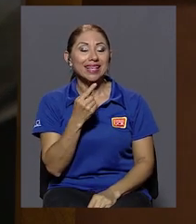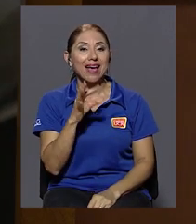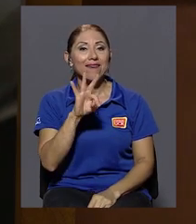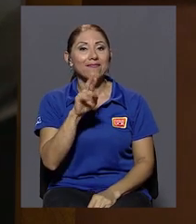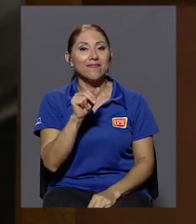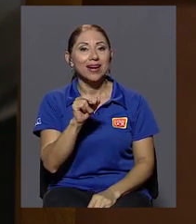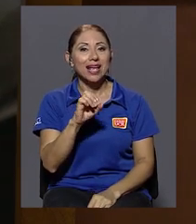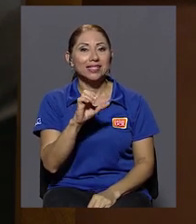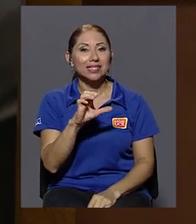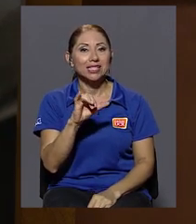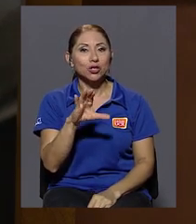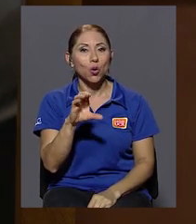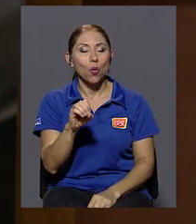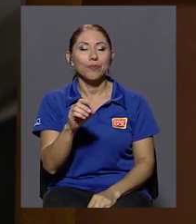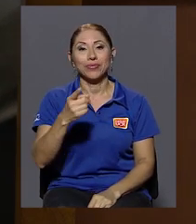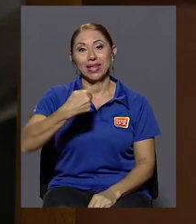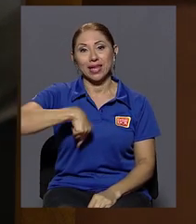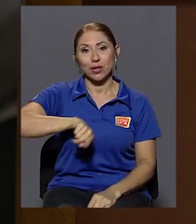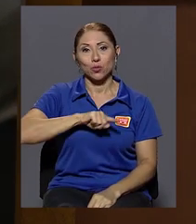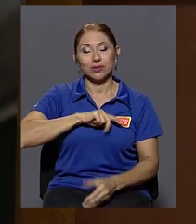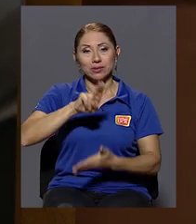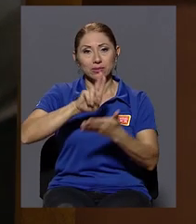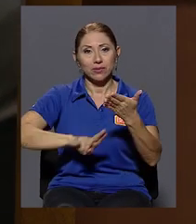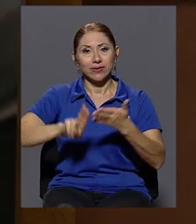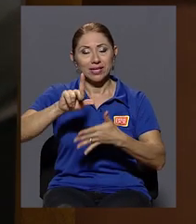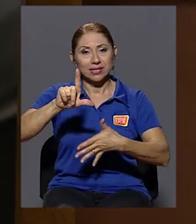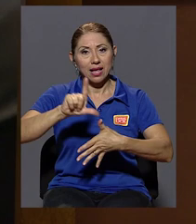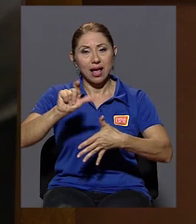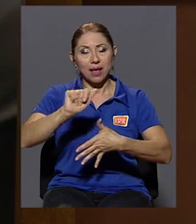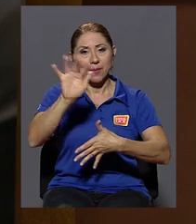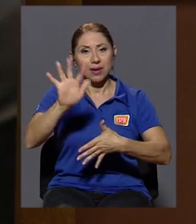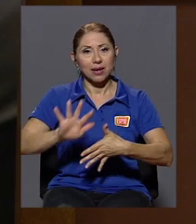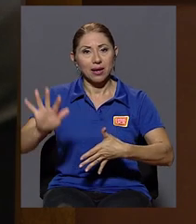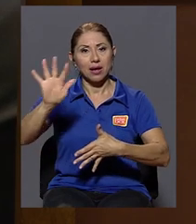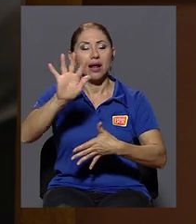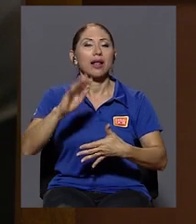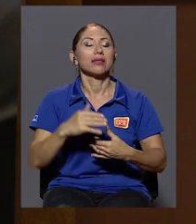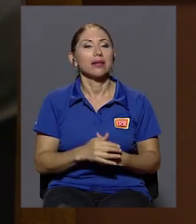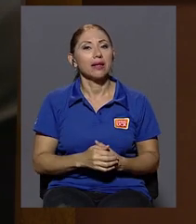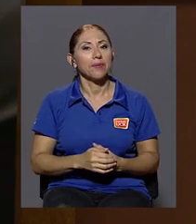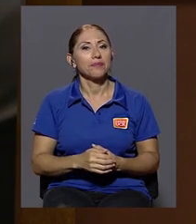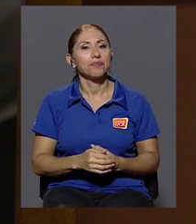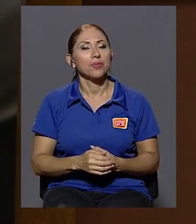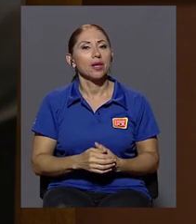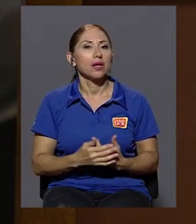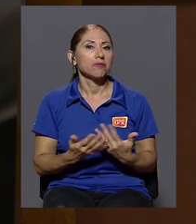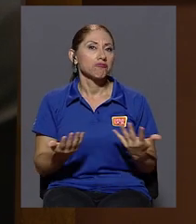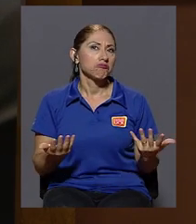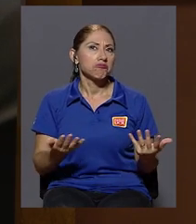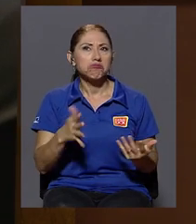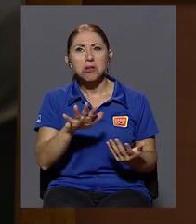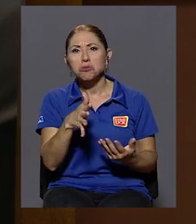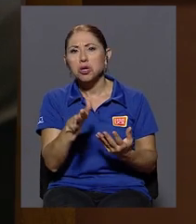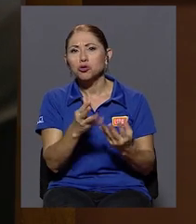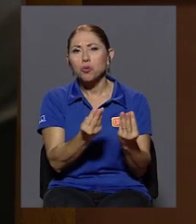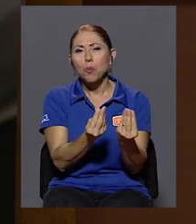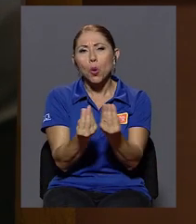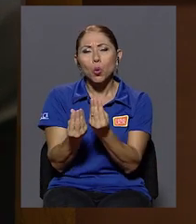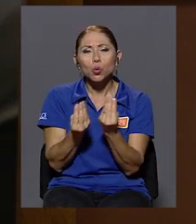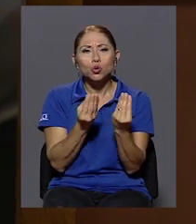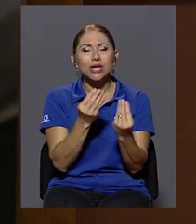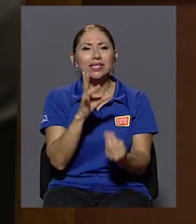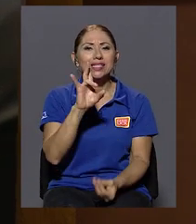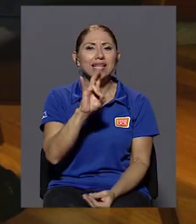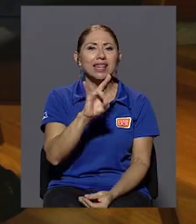Decía Francisco que nuestras universidades en América Latina y el Caribe producen alrededor